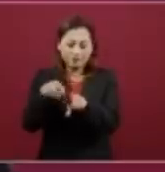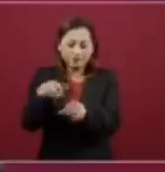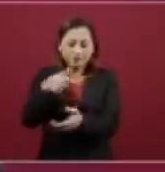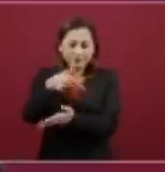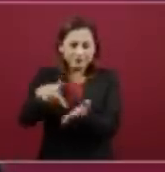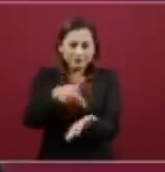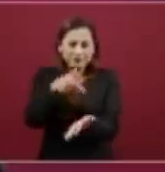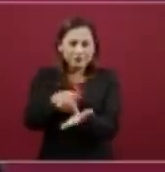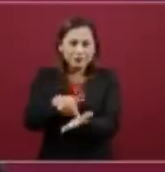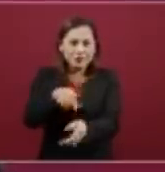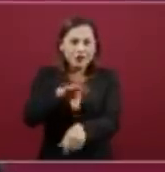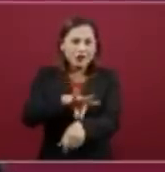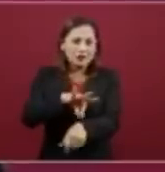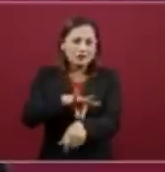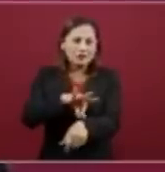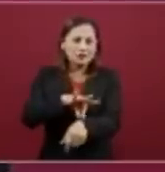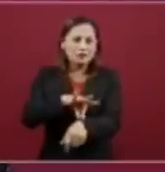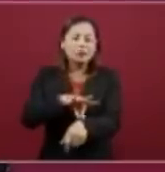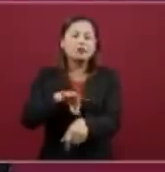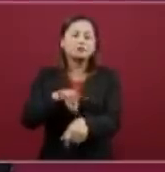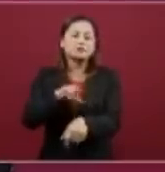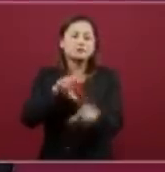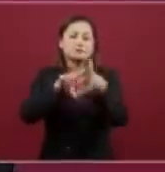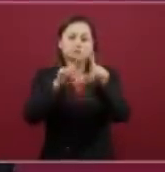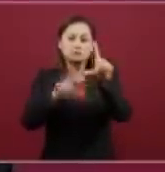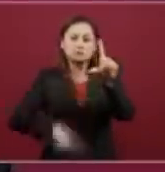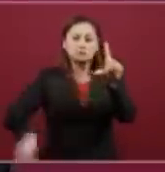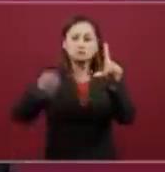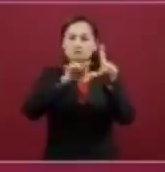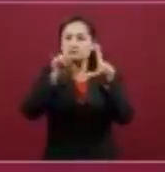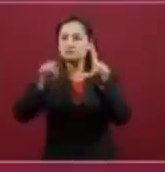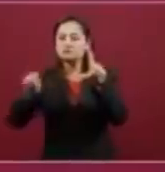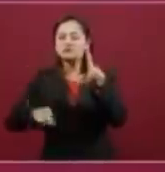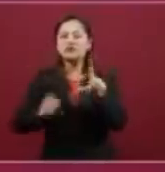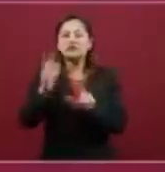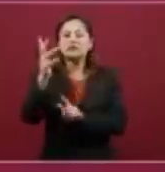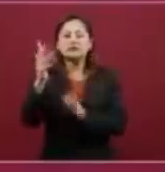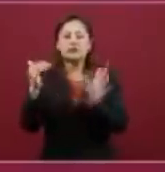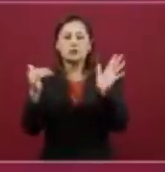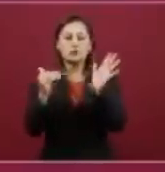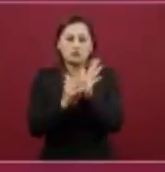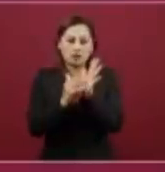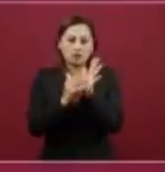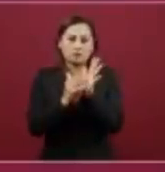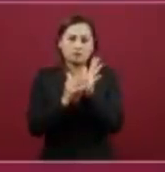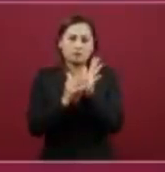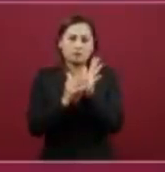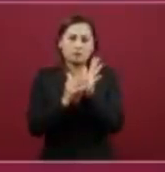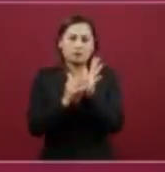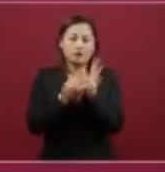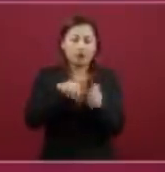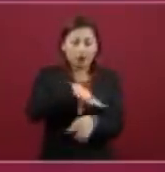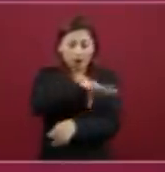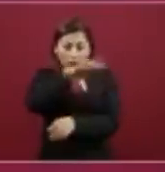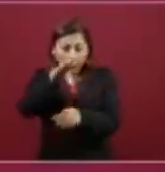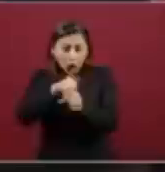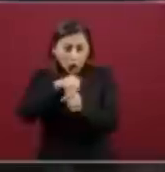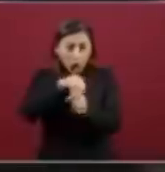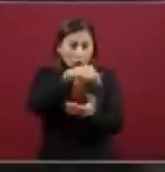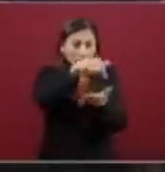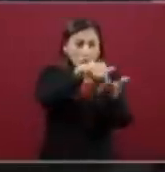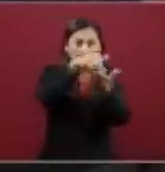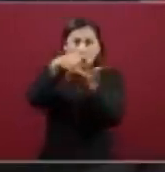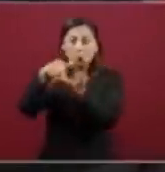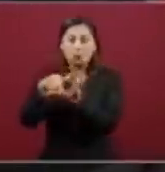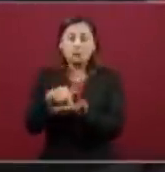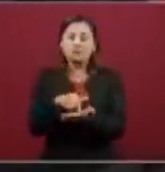son 5,000 en el país, no hay en todos lados, pero sí son